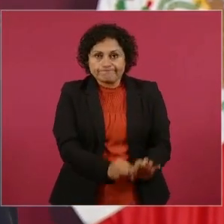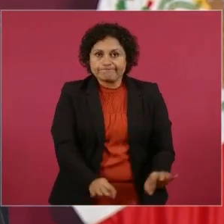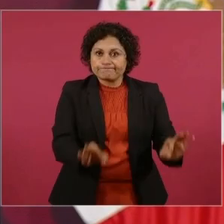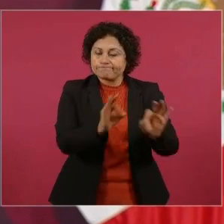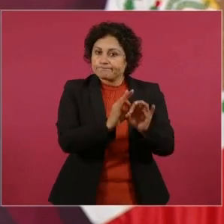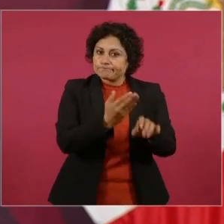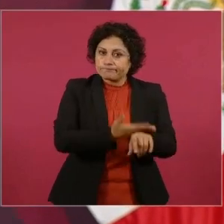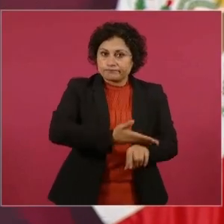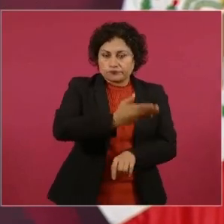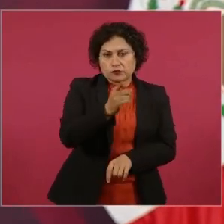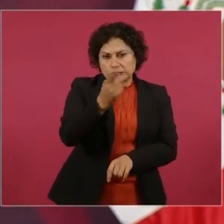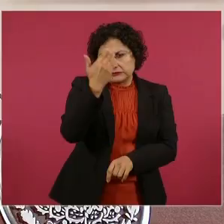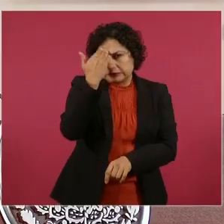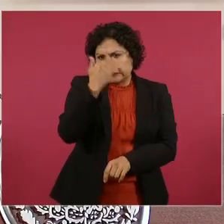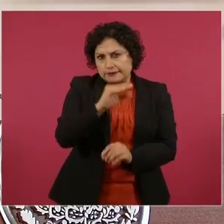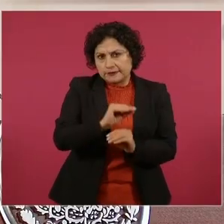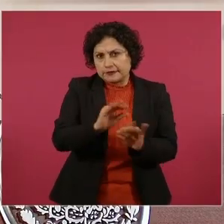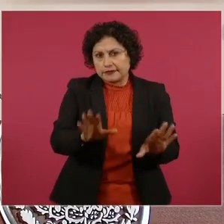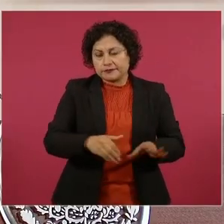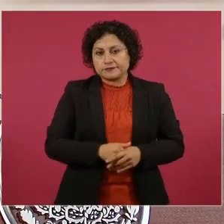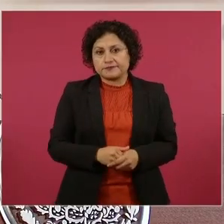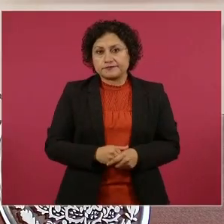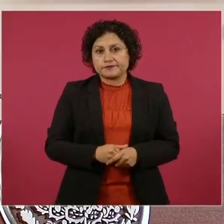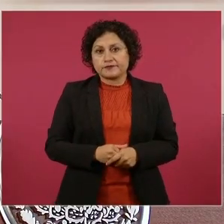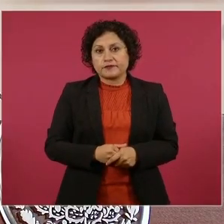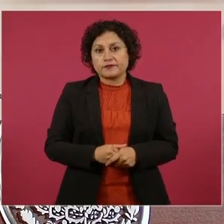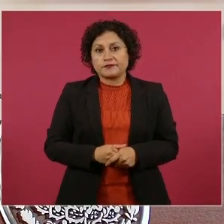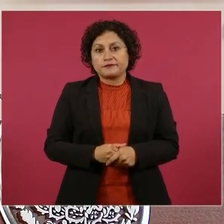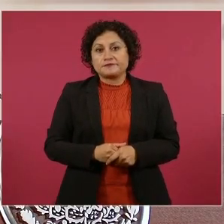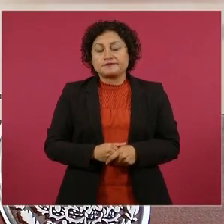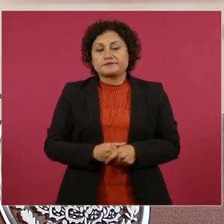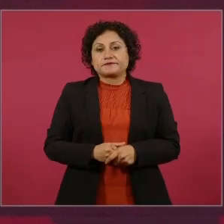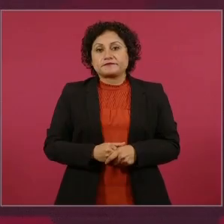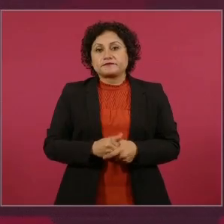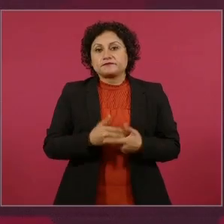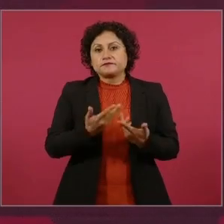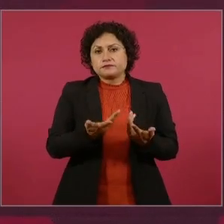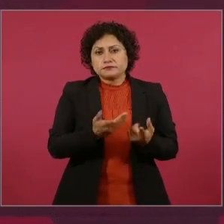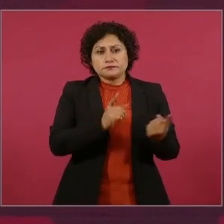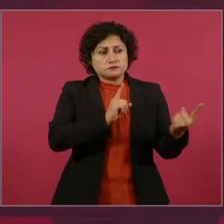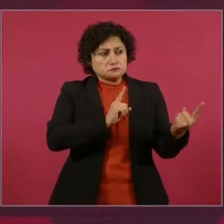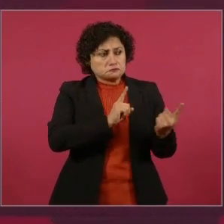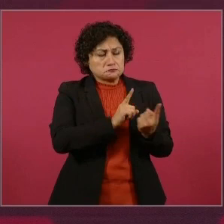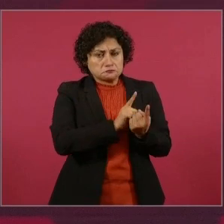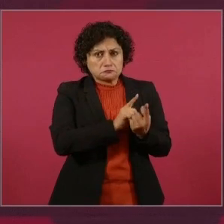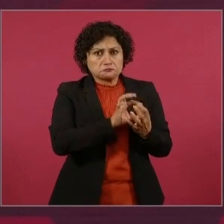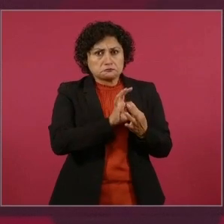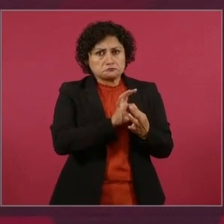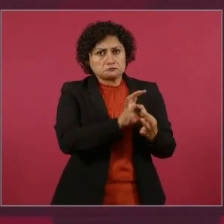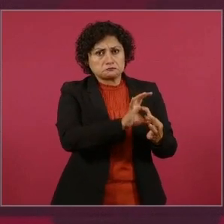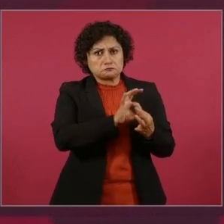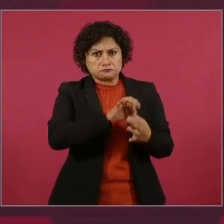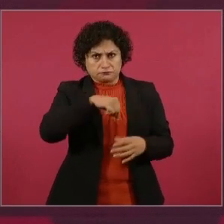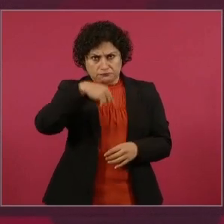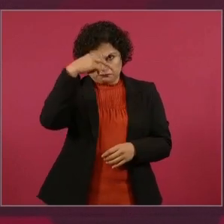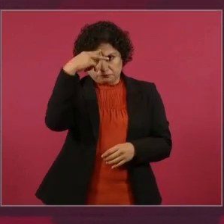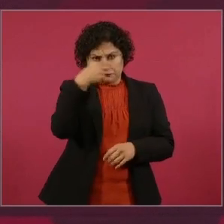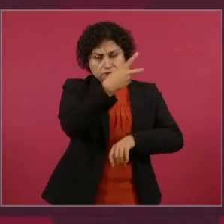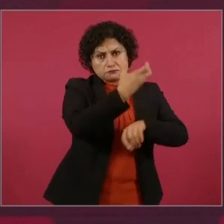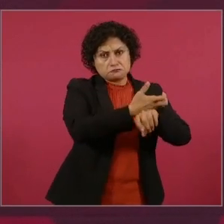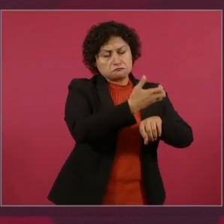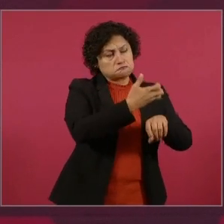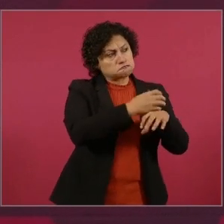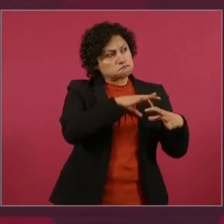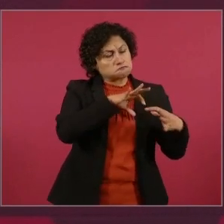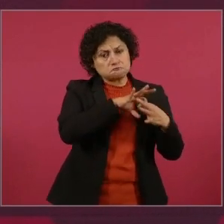se comprenderá y llevamos muy buena relación con el gobierno de Estados Unidos